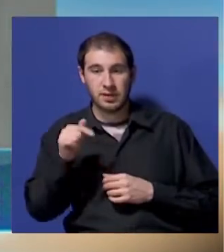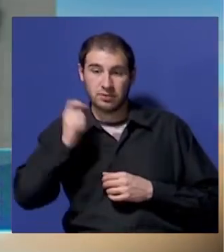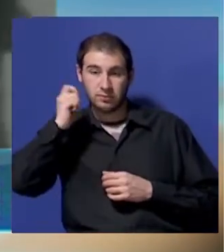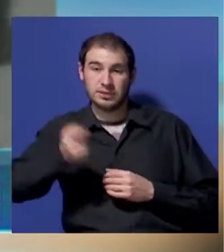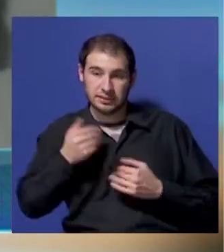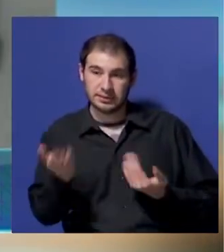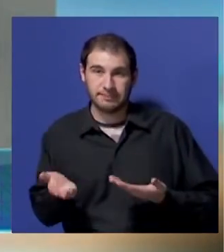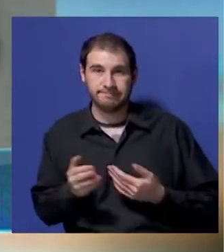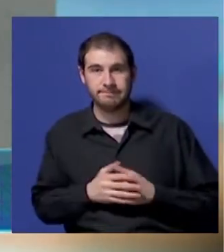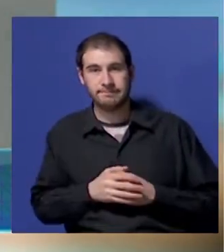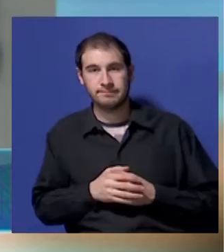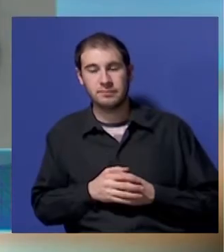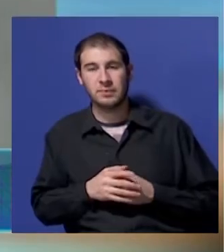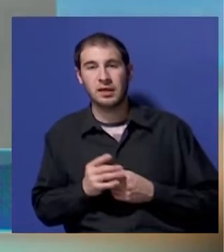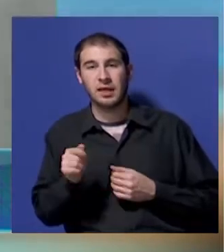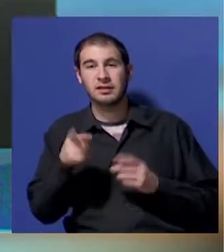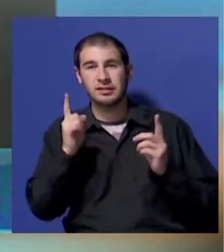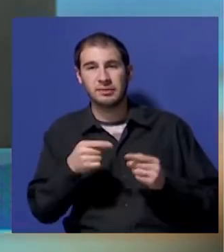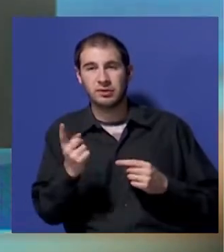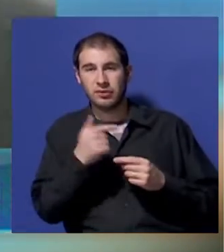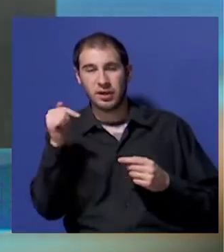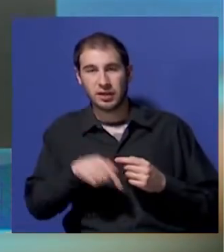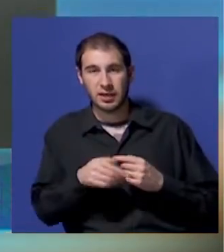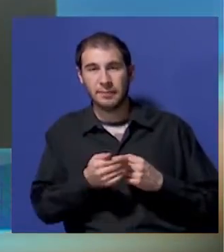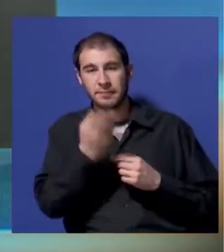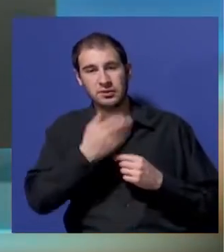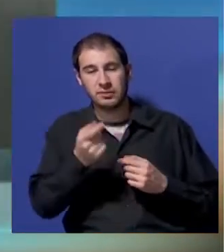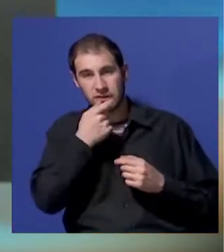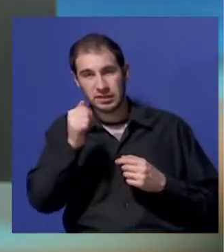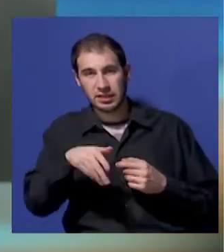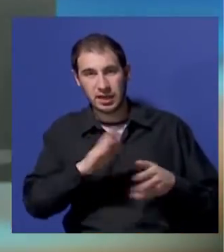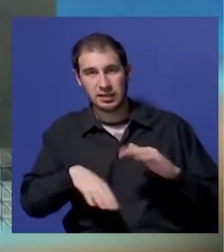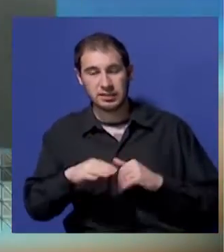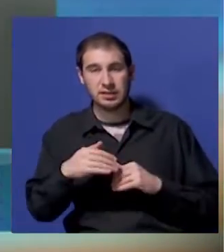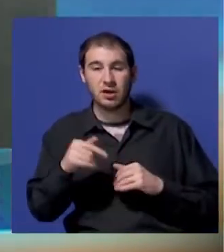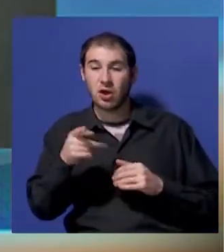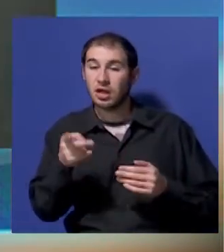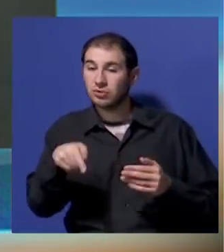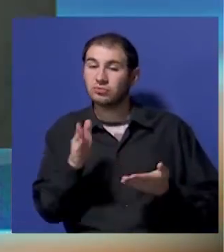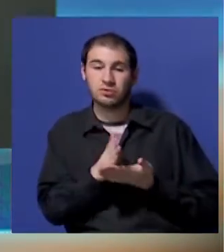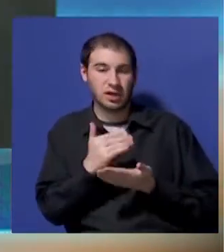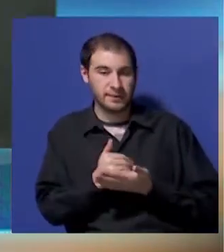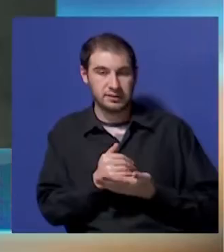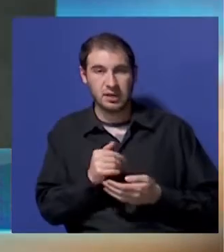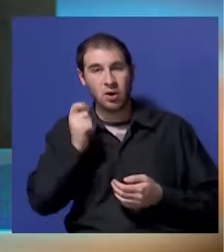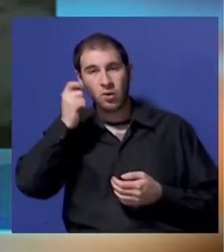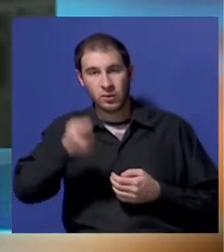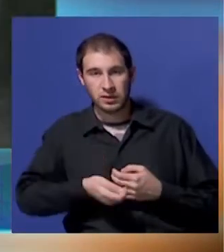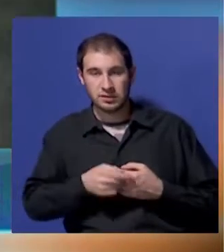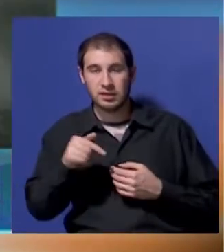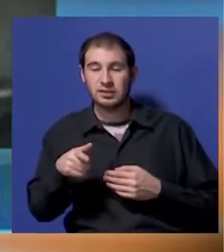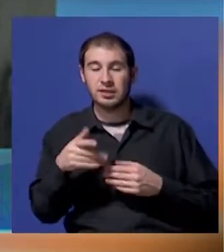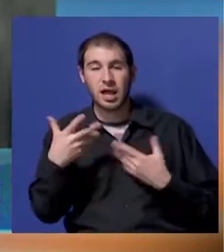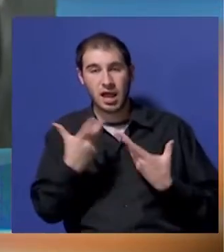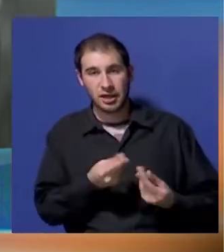justicia. Eso es lo que también tenemos que tratar los mendocinos y los argentinos, de que no vuelva a ocurrir. O sea, que la justicia